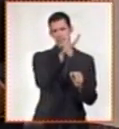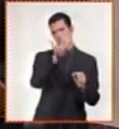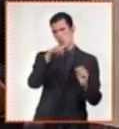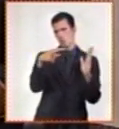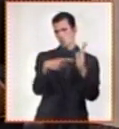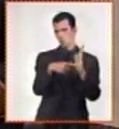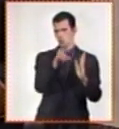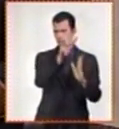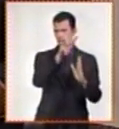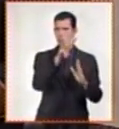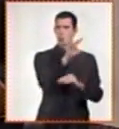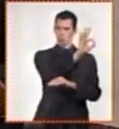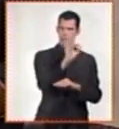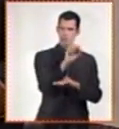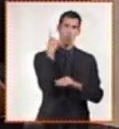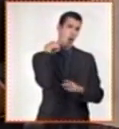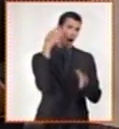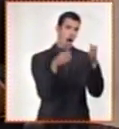1980 al